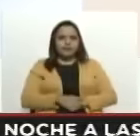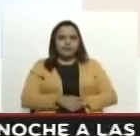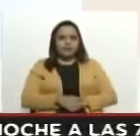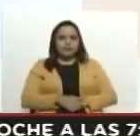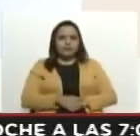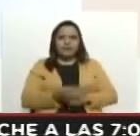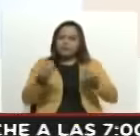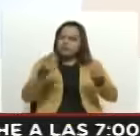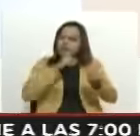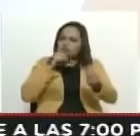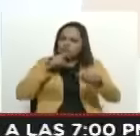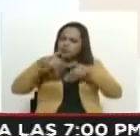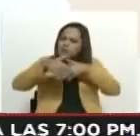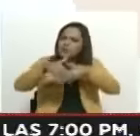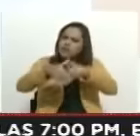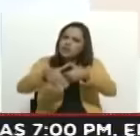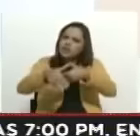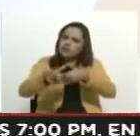¿cómo era que se llamaba?